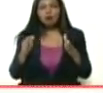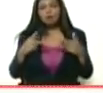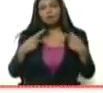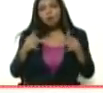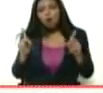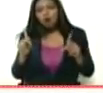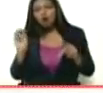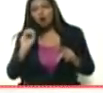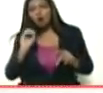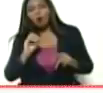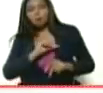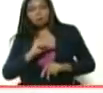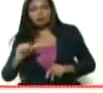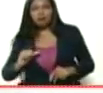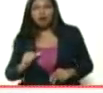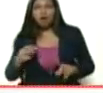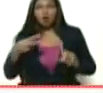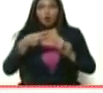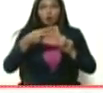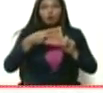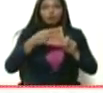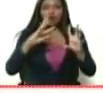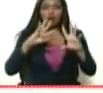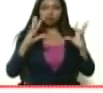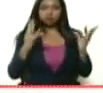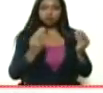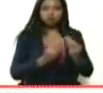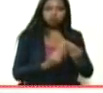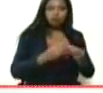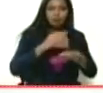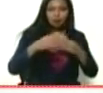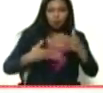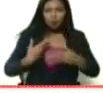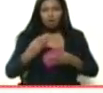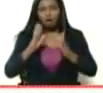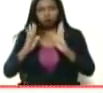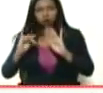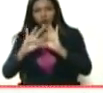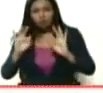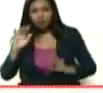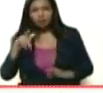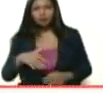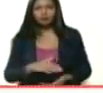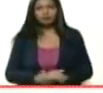privado o en hoteles que han sido adaptados para estos casos.